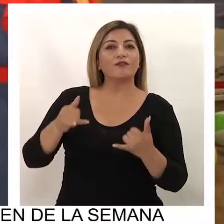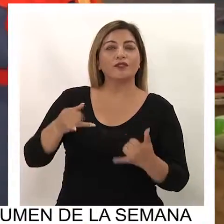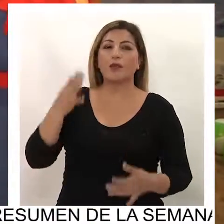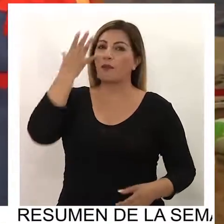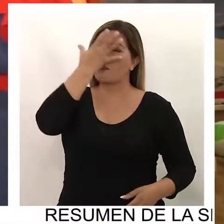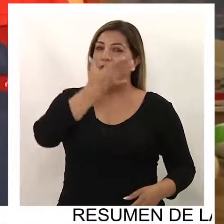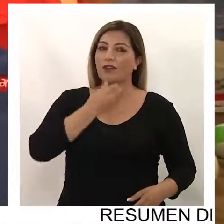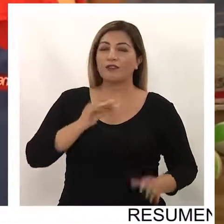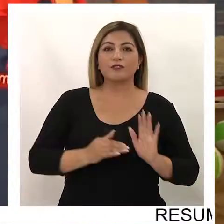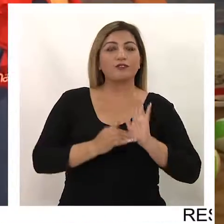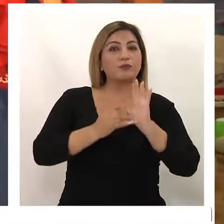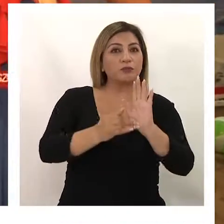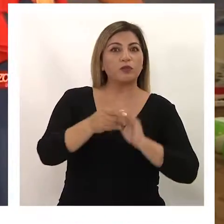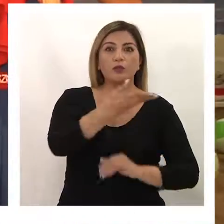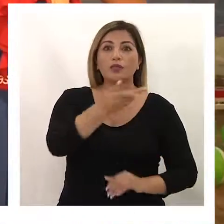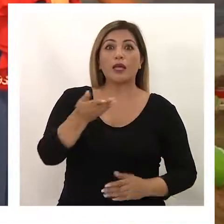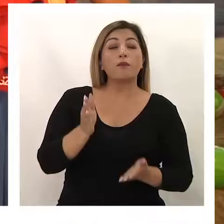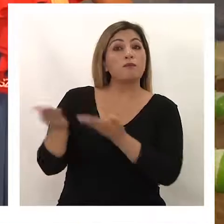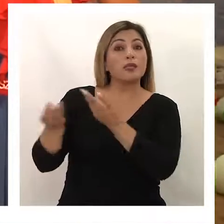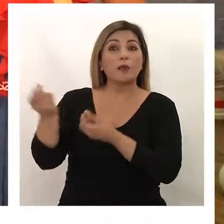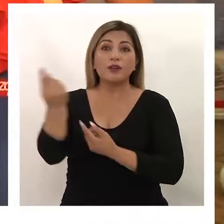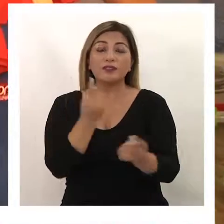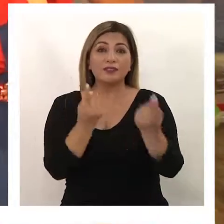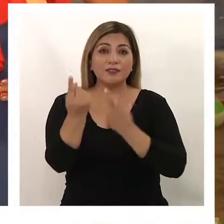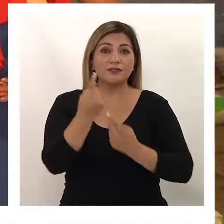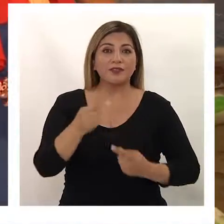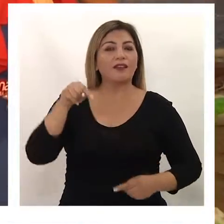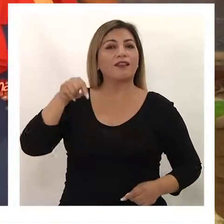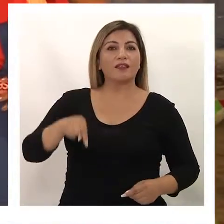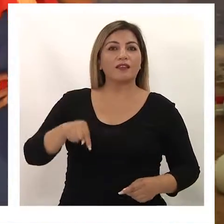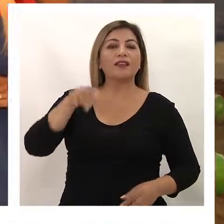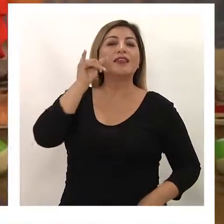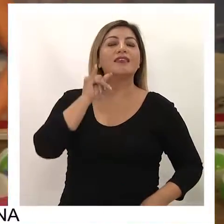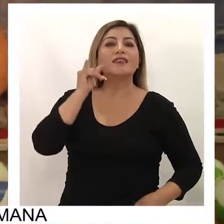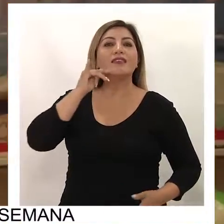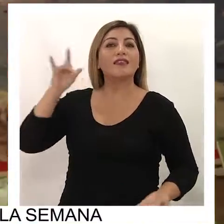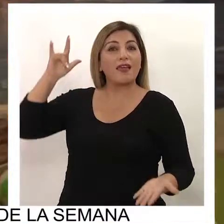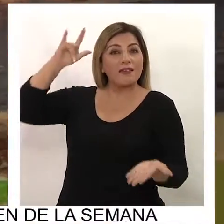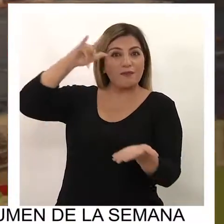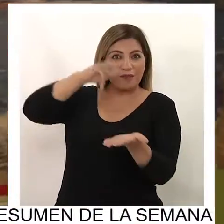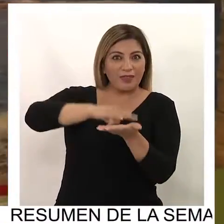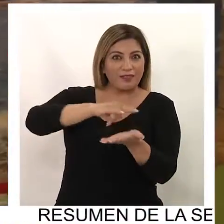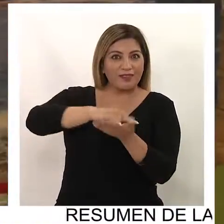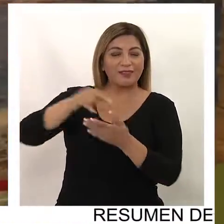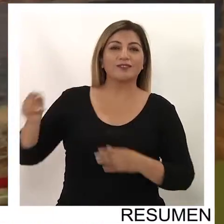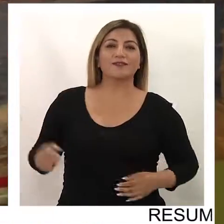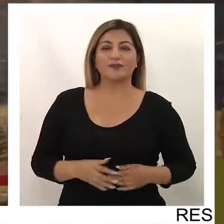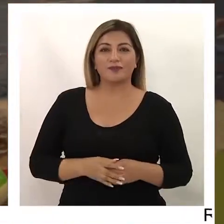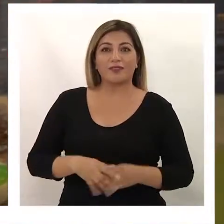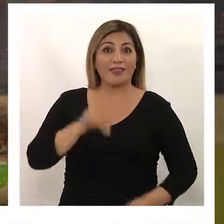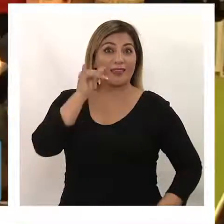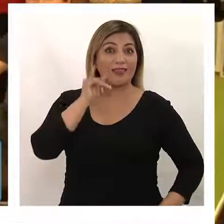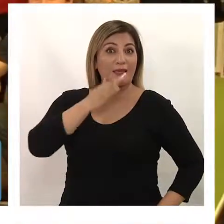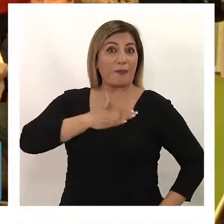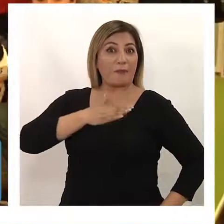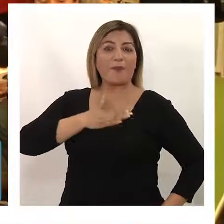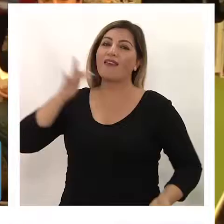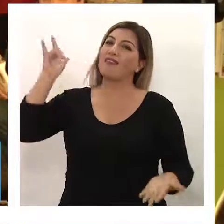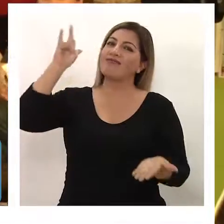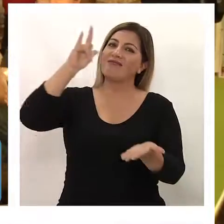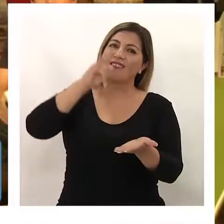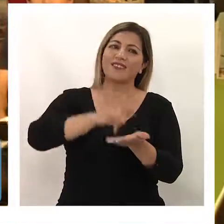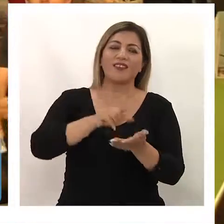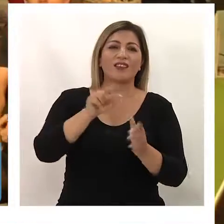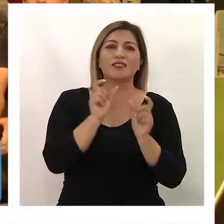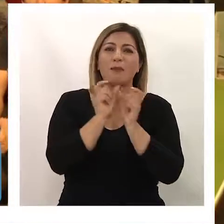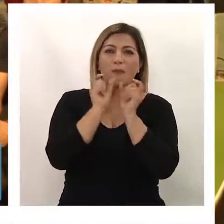a que se acerquen durante el día porque Iquique es mi destino, se va Iquique es mi destino fue el potente mensaje que la